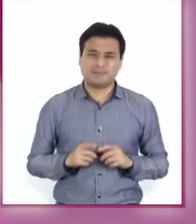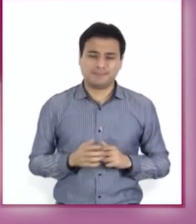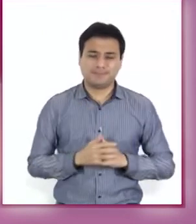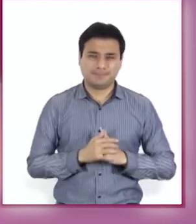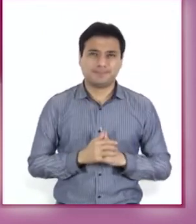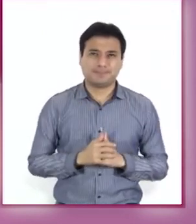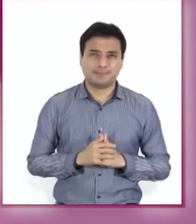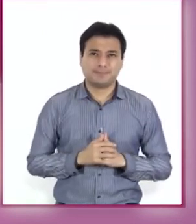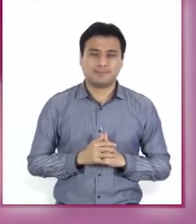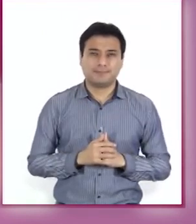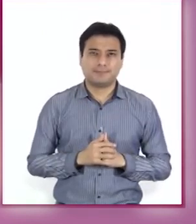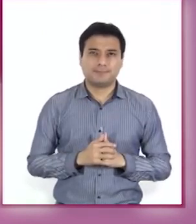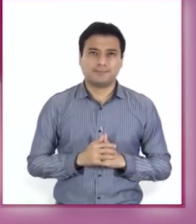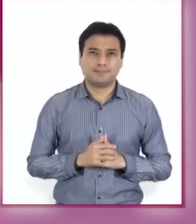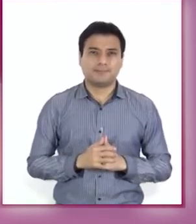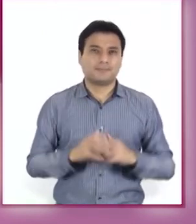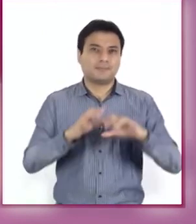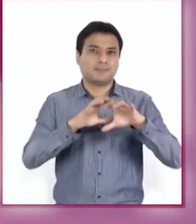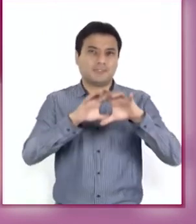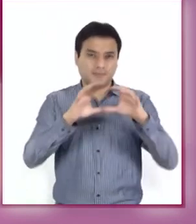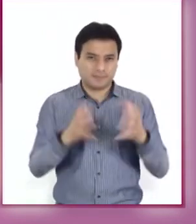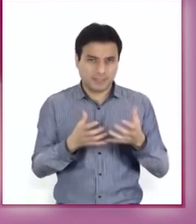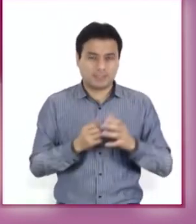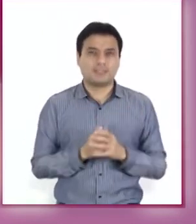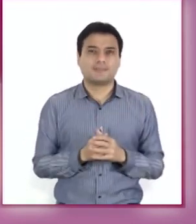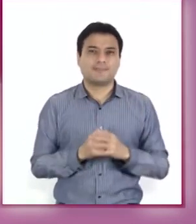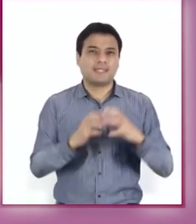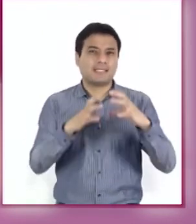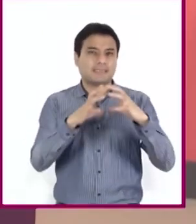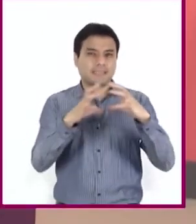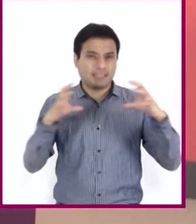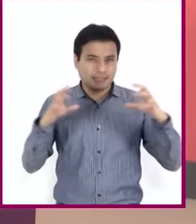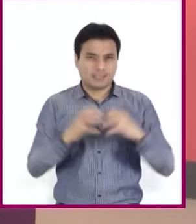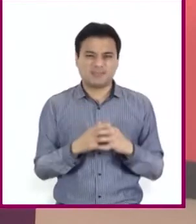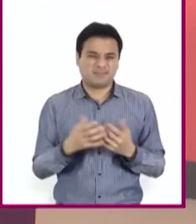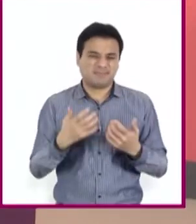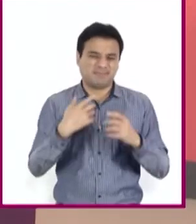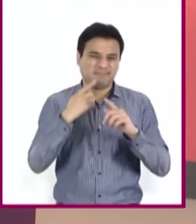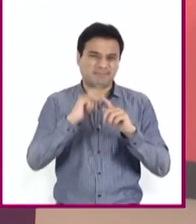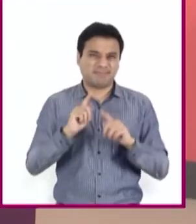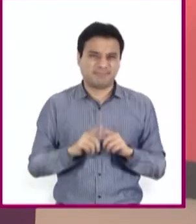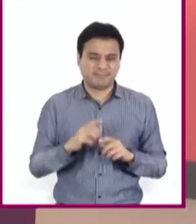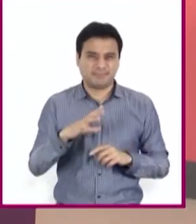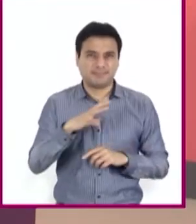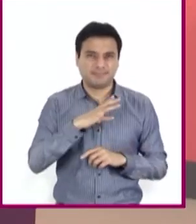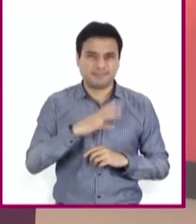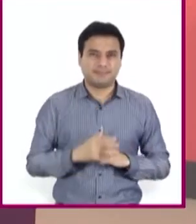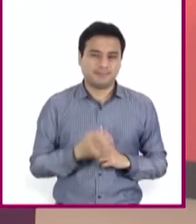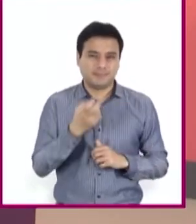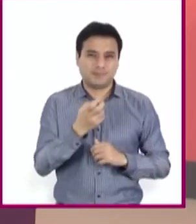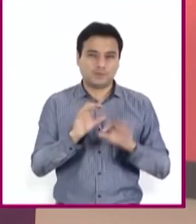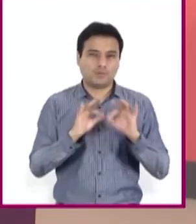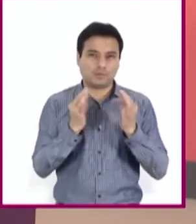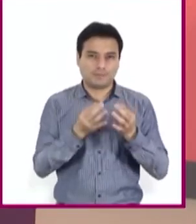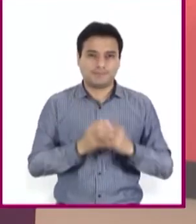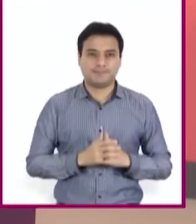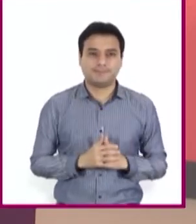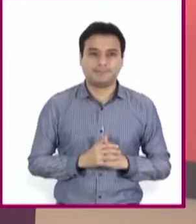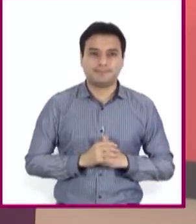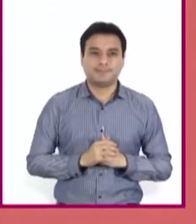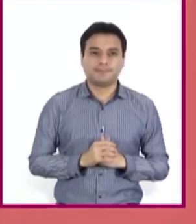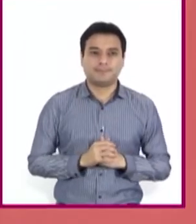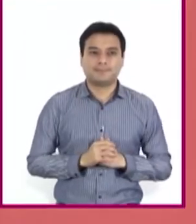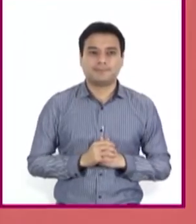inimaginables formas, esféricas, cilíndricas, alargadas, ya que describen las formas variadas de las